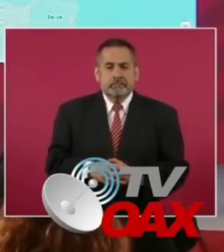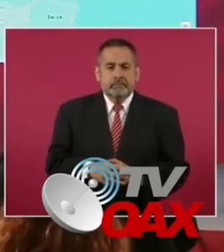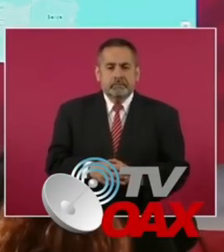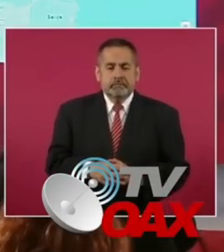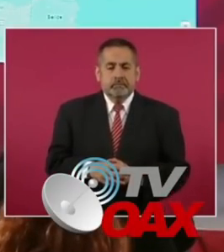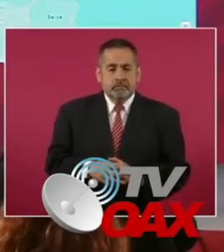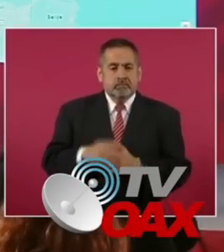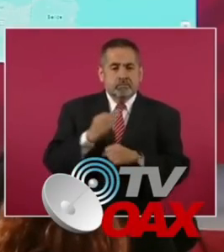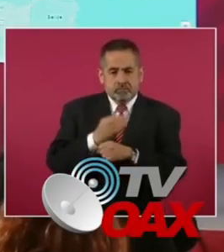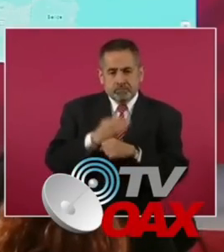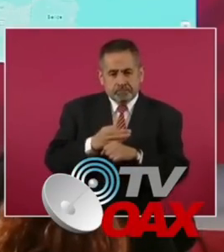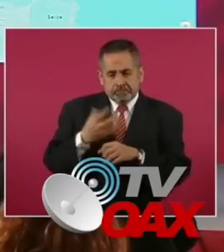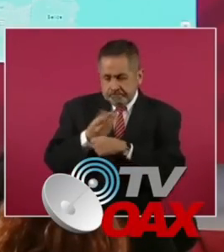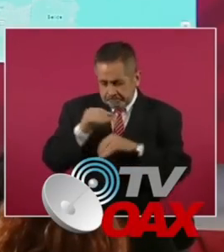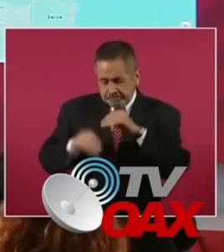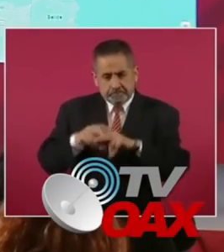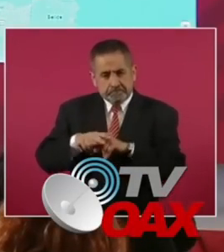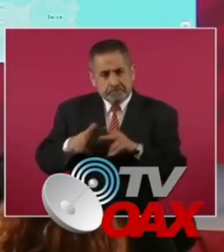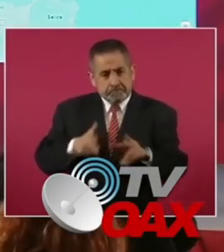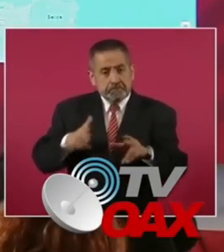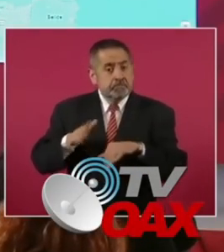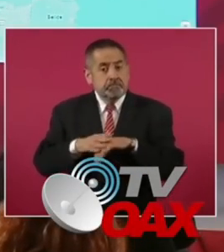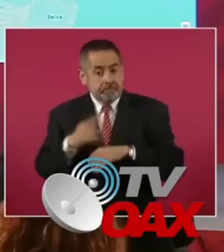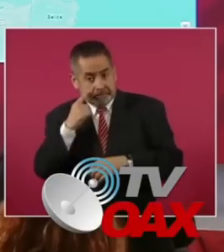la vía, porque acá,